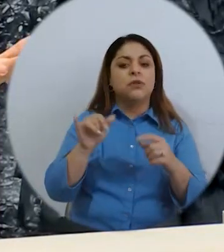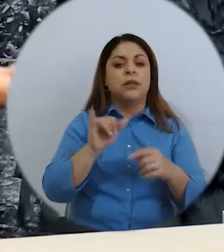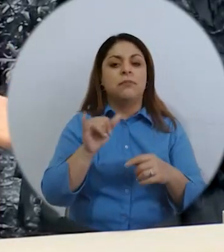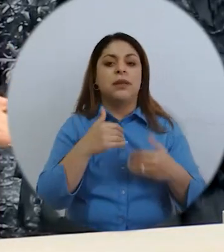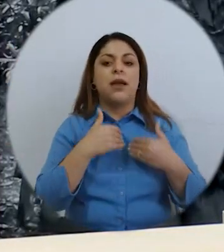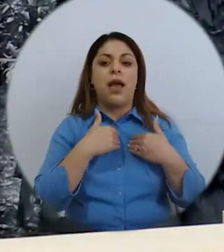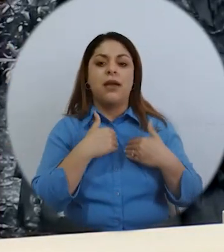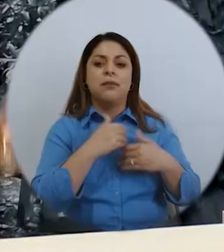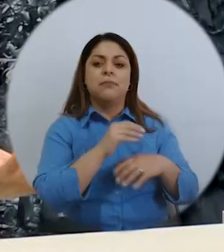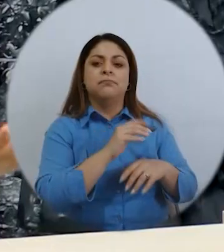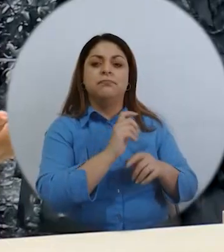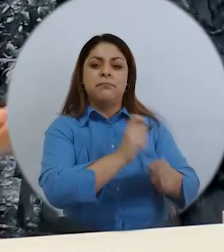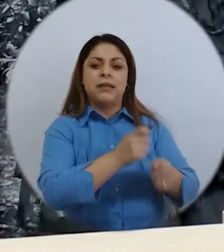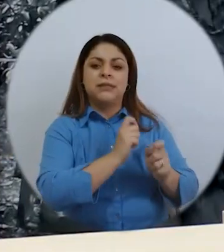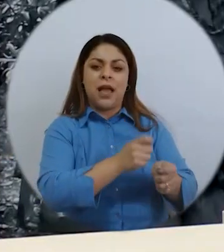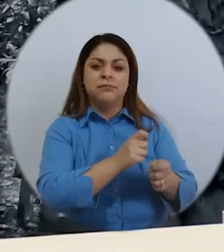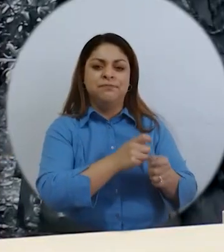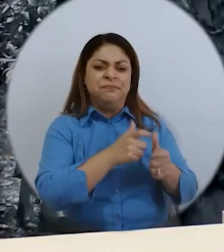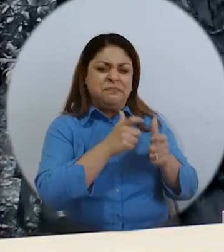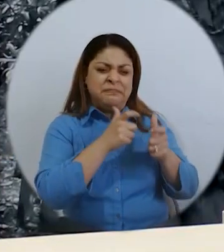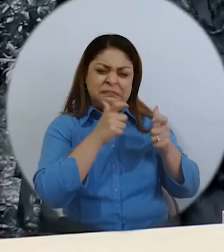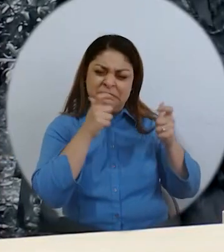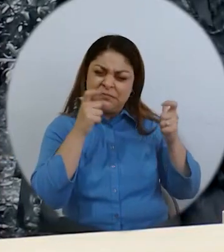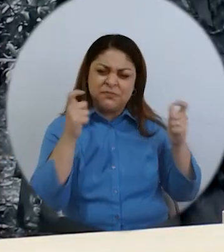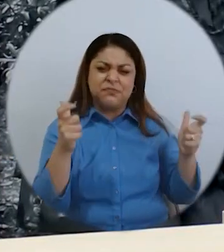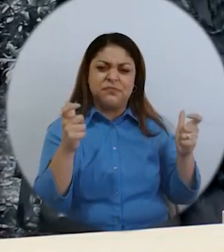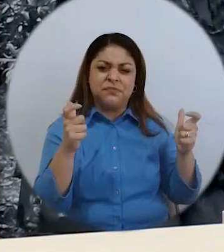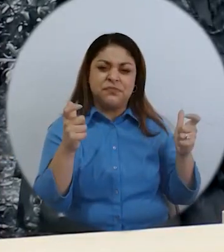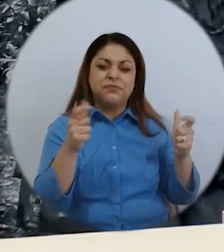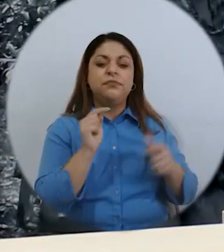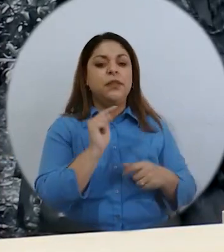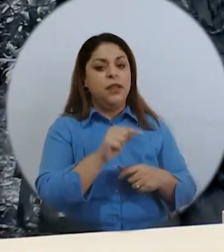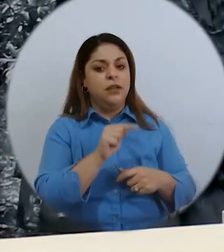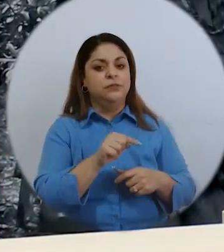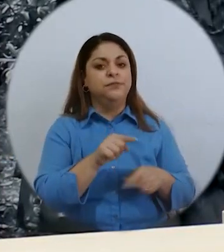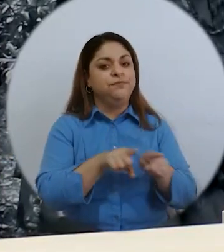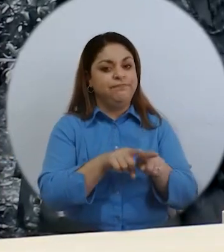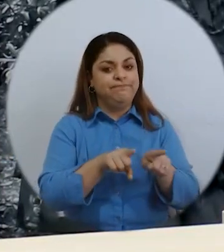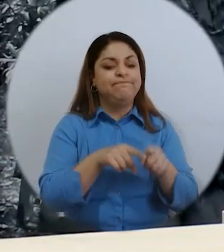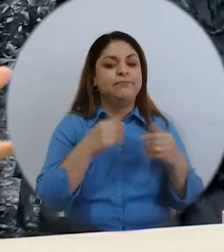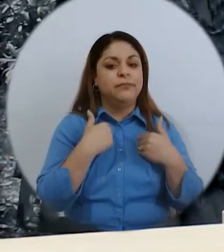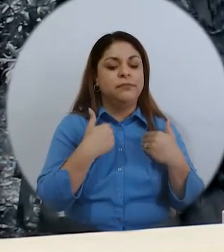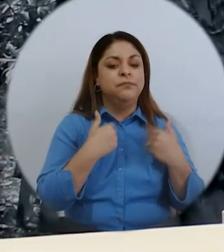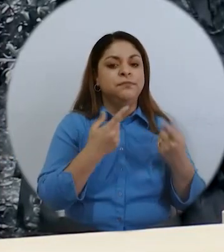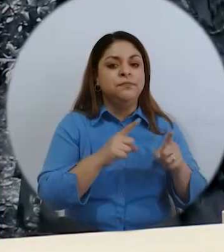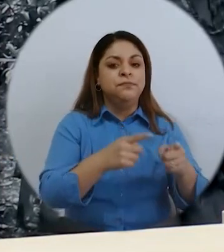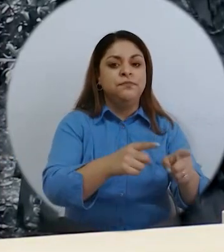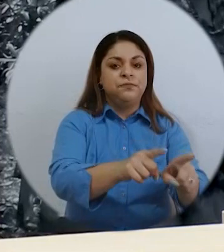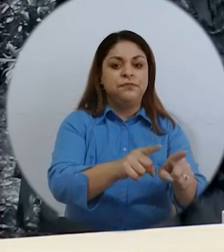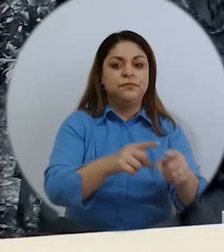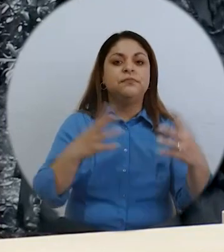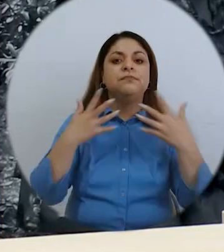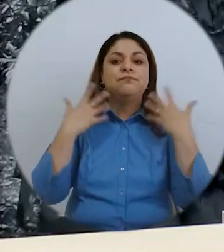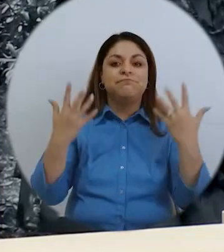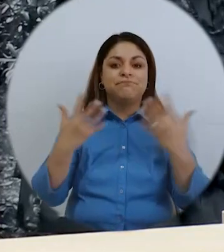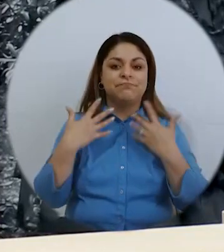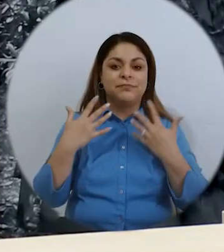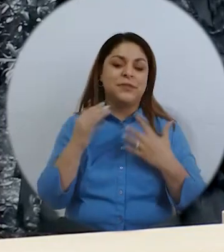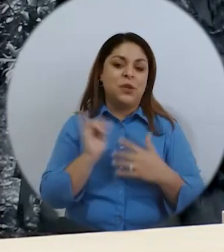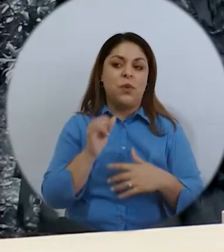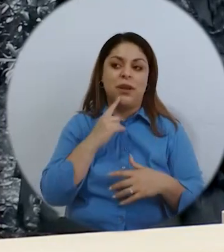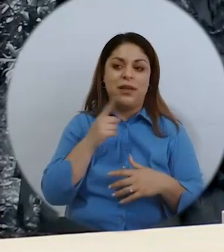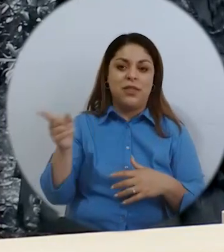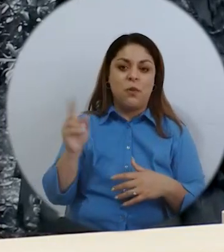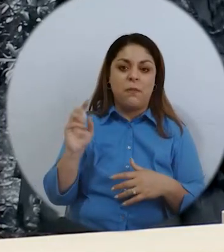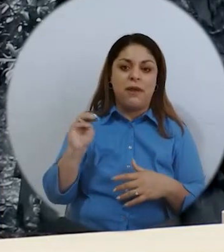sucede pesca a gran escala. Y la pesca a gran escala tiene también sus consecuencias medioambientales, tal como